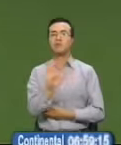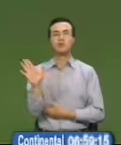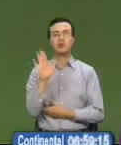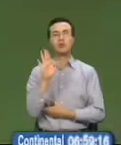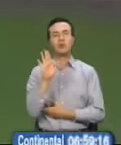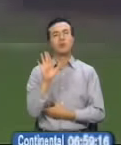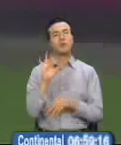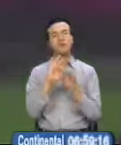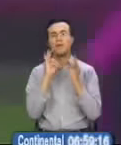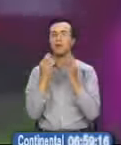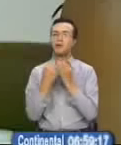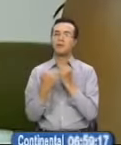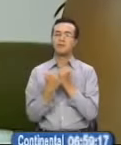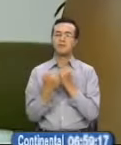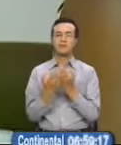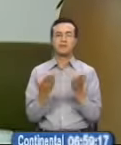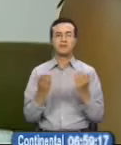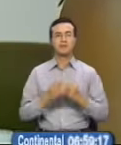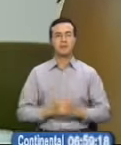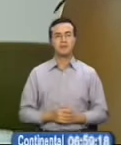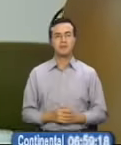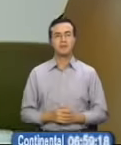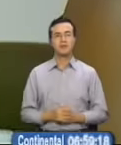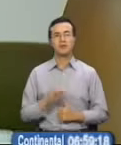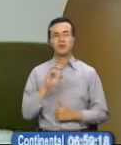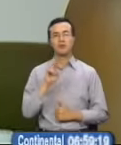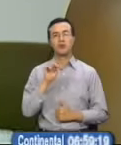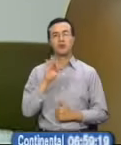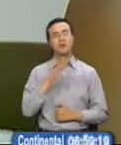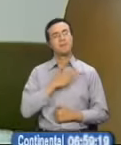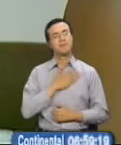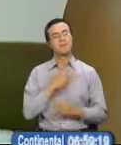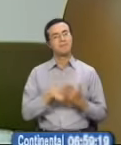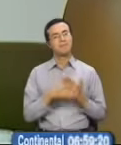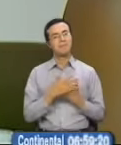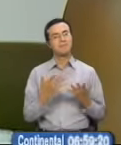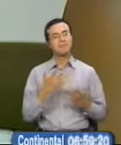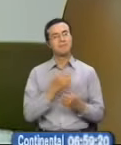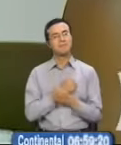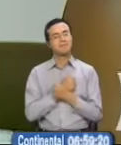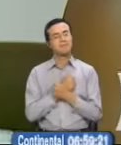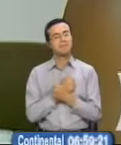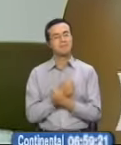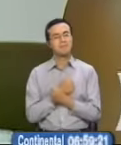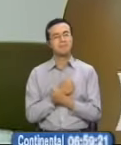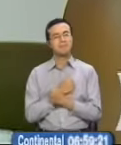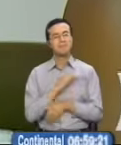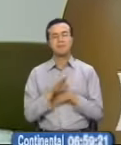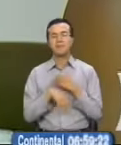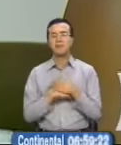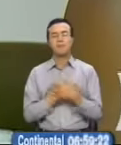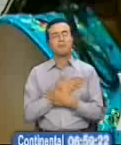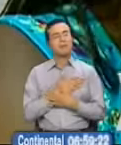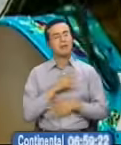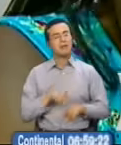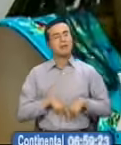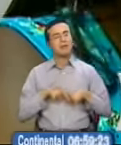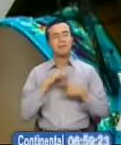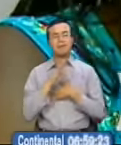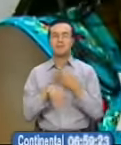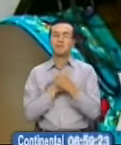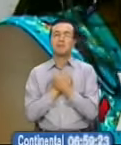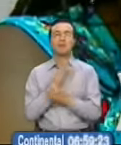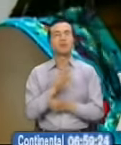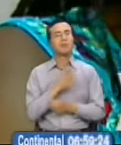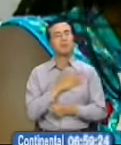su entrañable familia. Cunti, hijo, te adoro con mi alma. Tú eres